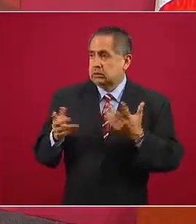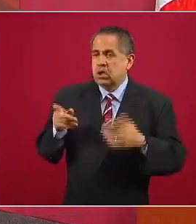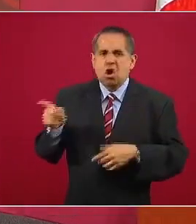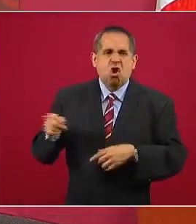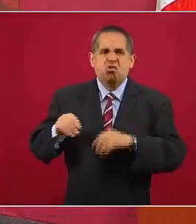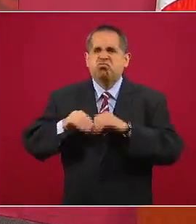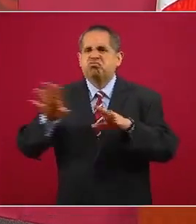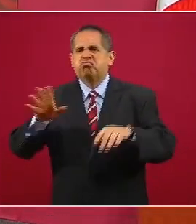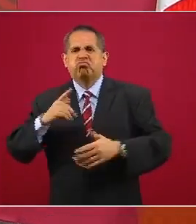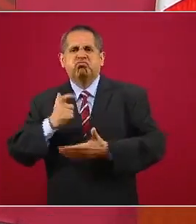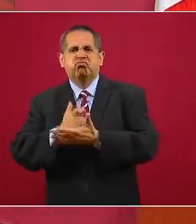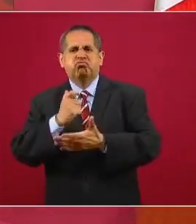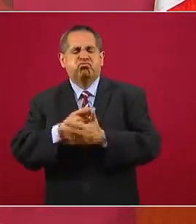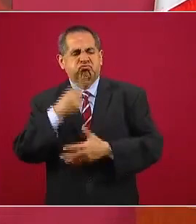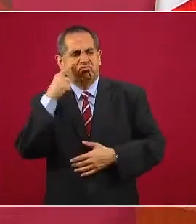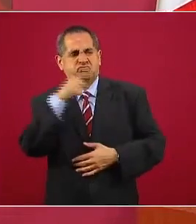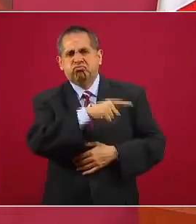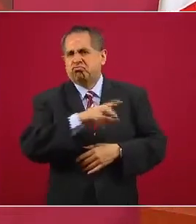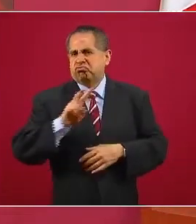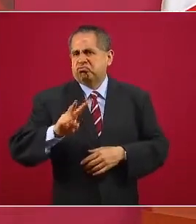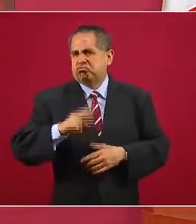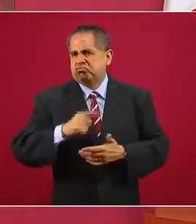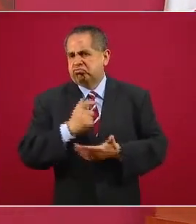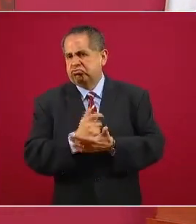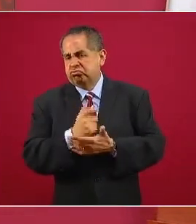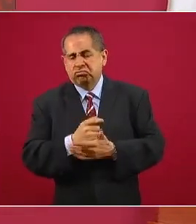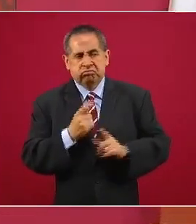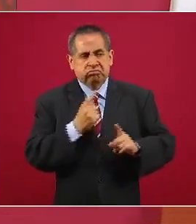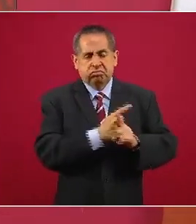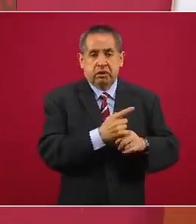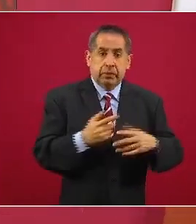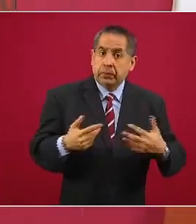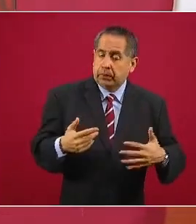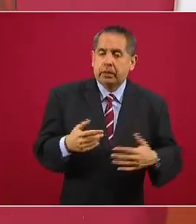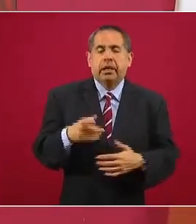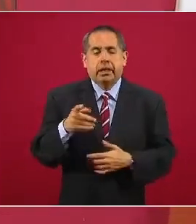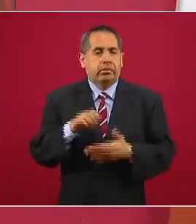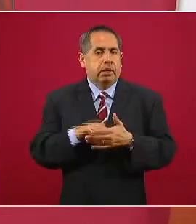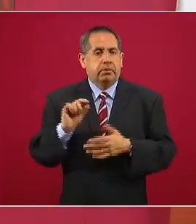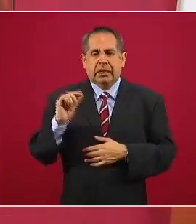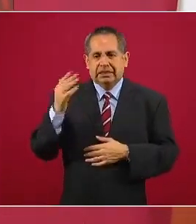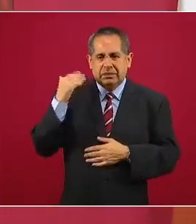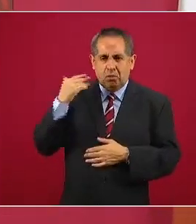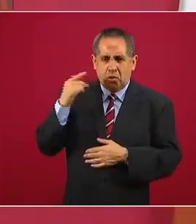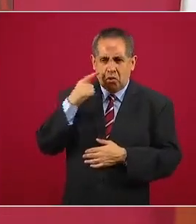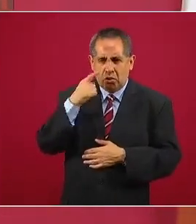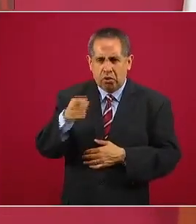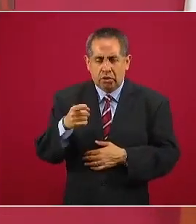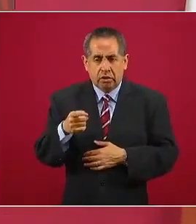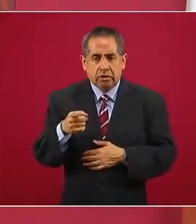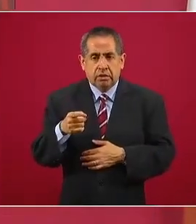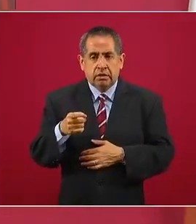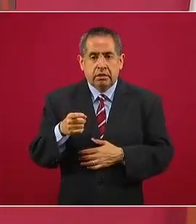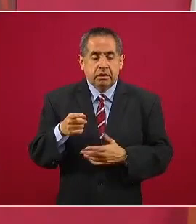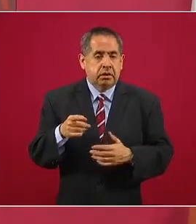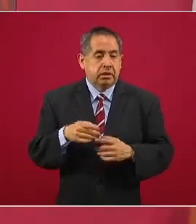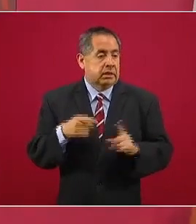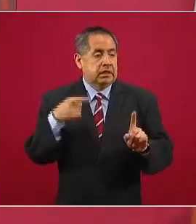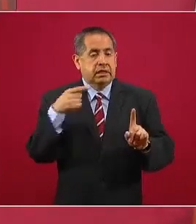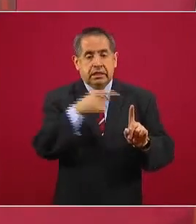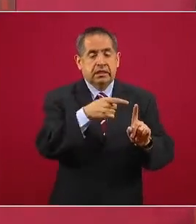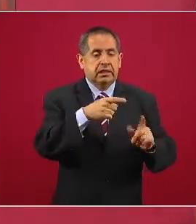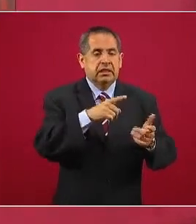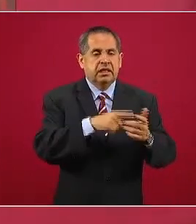públicamente en las redes. Hace poco pusieron de blanco a